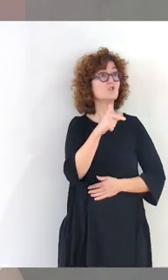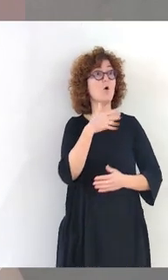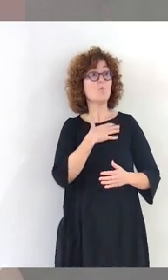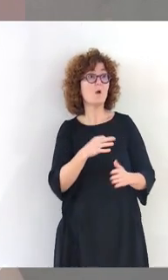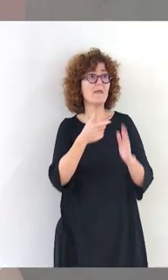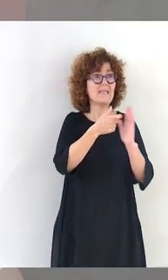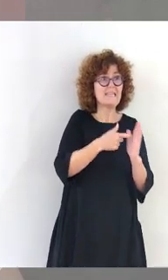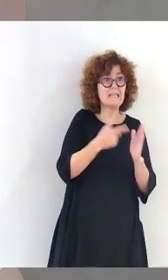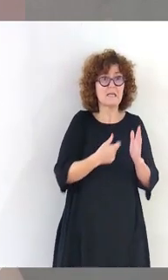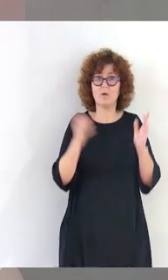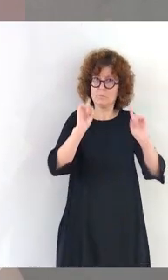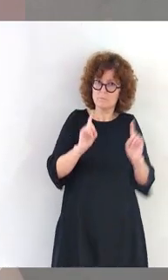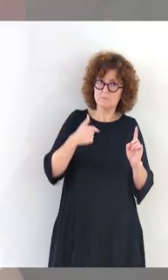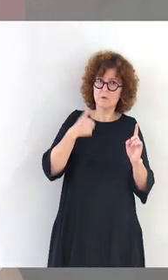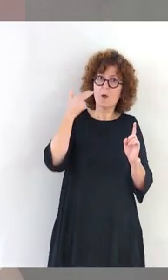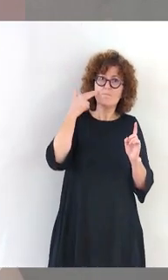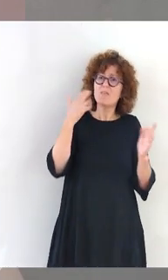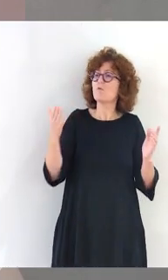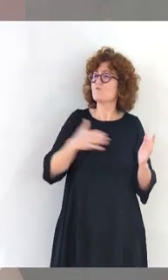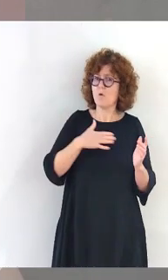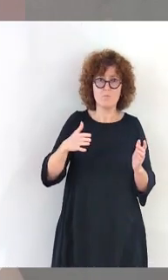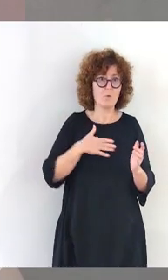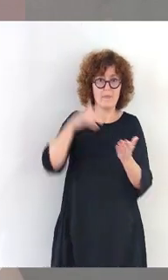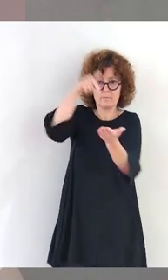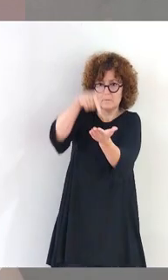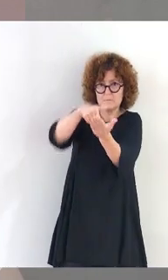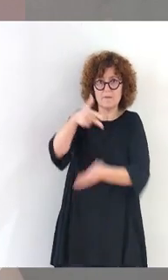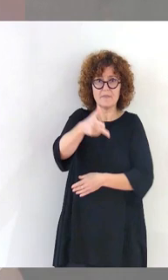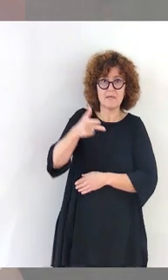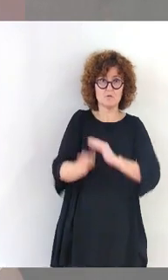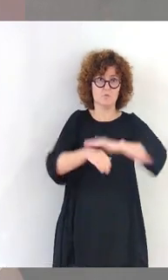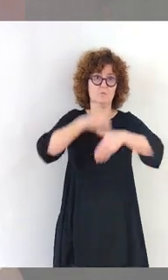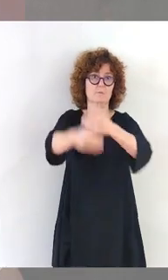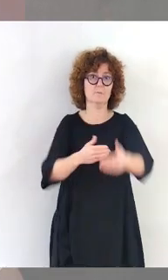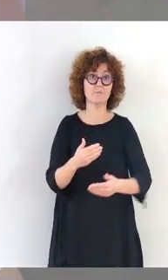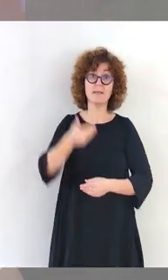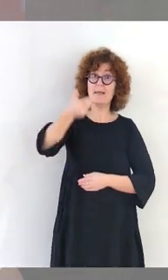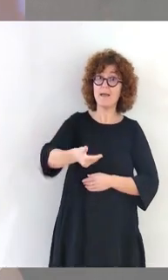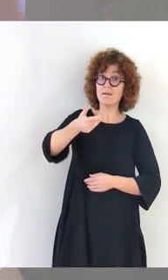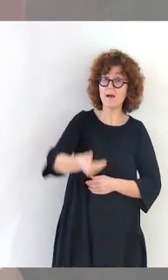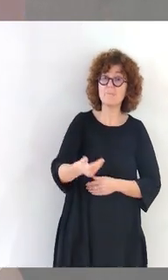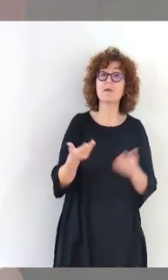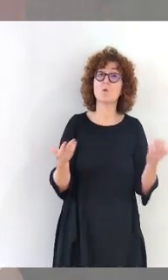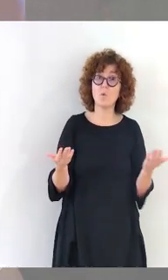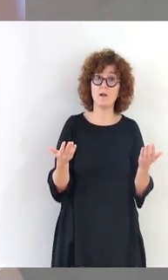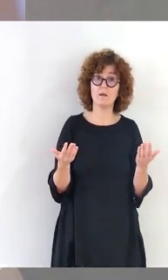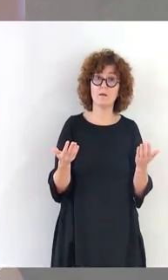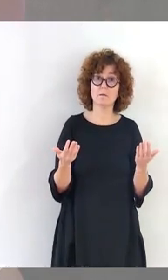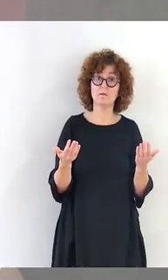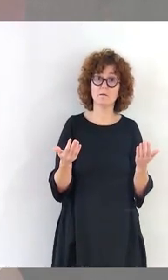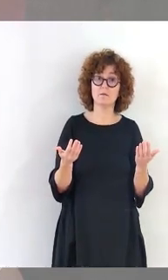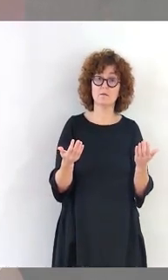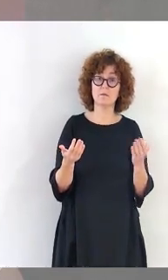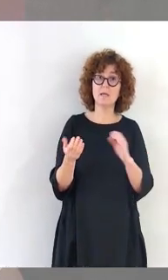como como Concepción e y la clave es cómo introducimos en el discurso